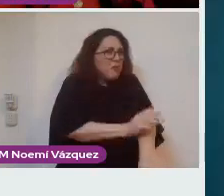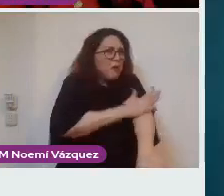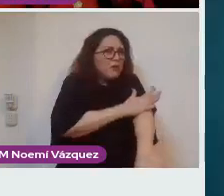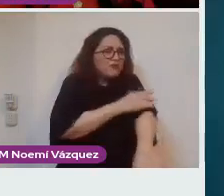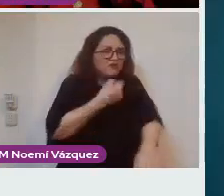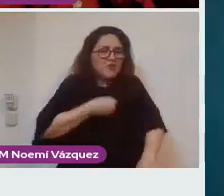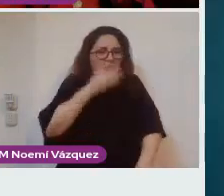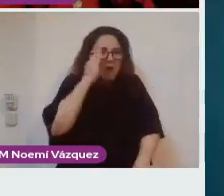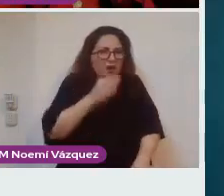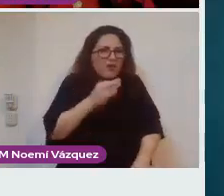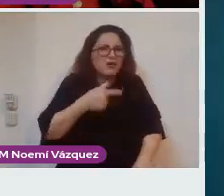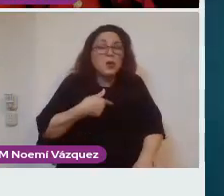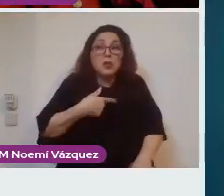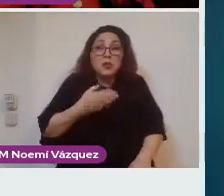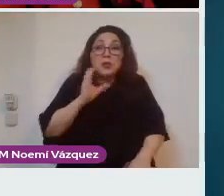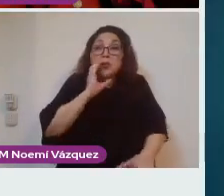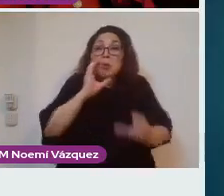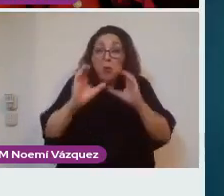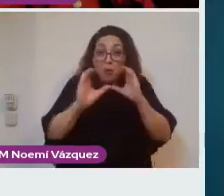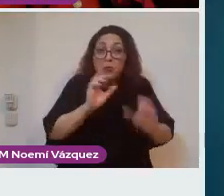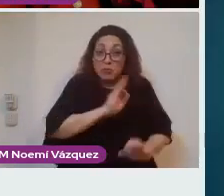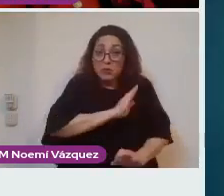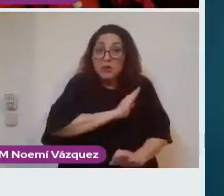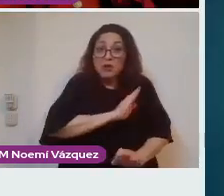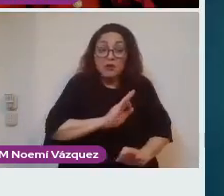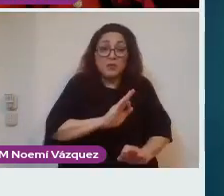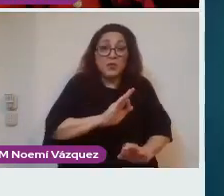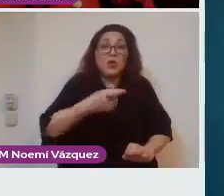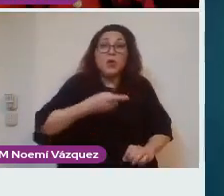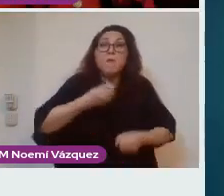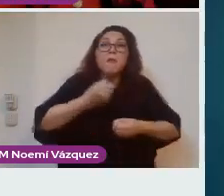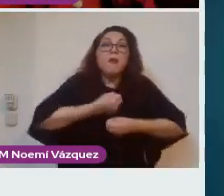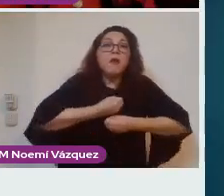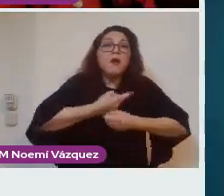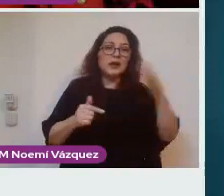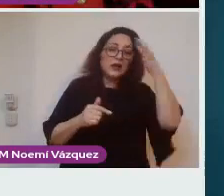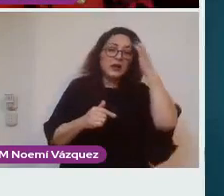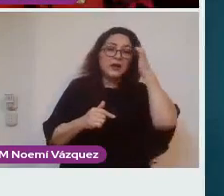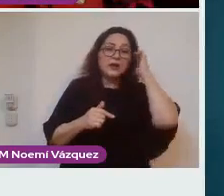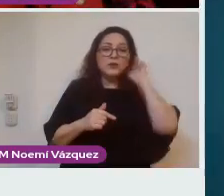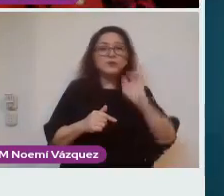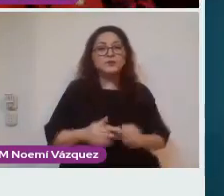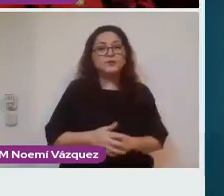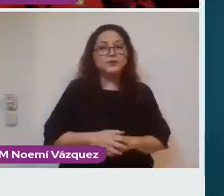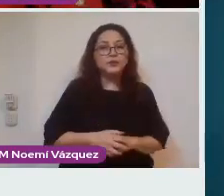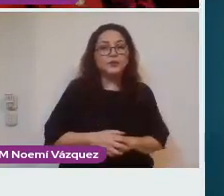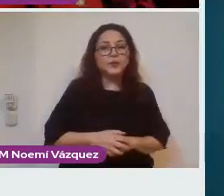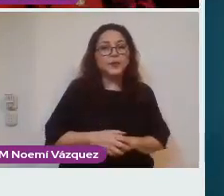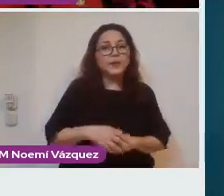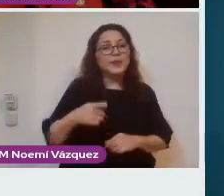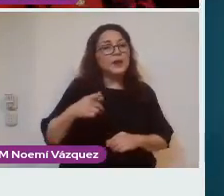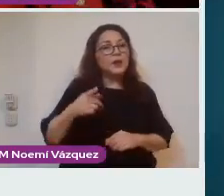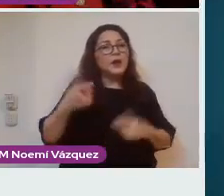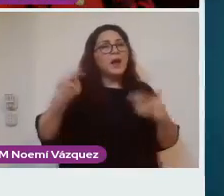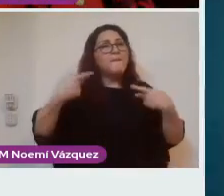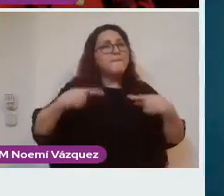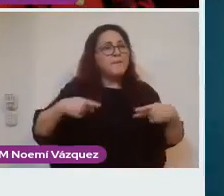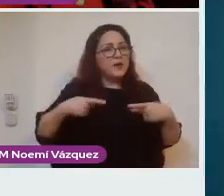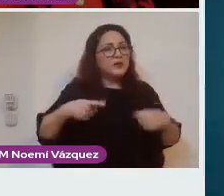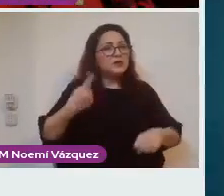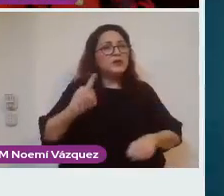una chica pues bastante exitosa, bastante segura, y cómo al enfrentarse a un medio,